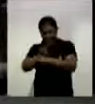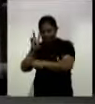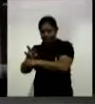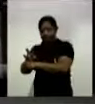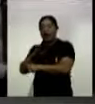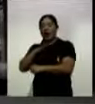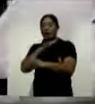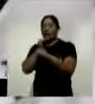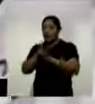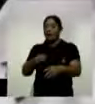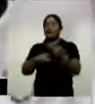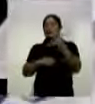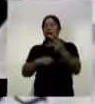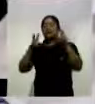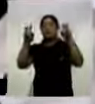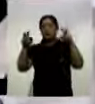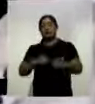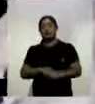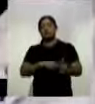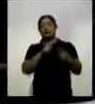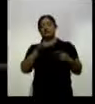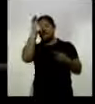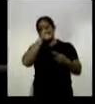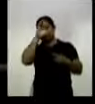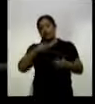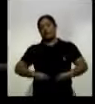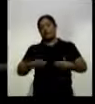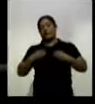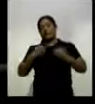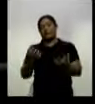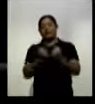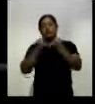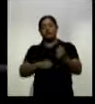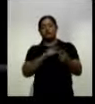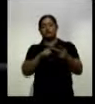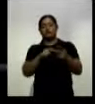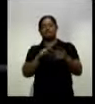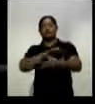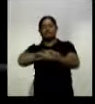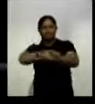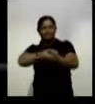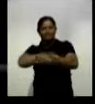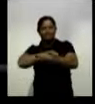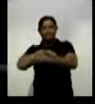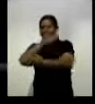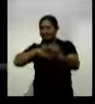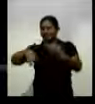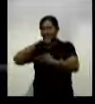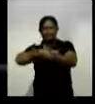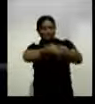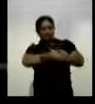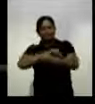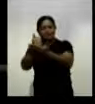información sobre tres temas: ciencia, para salvar vidas; solidaridad, para promover la cooperación local y global;